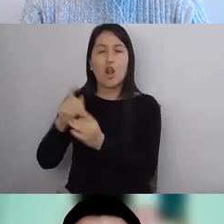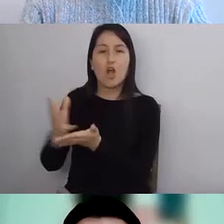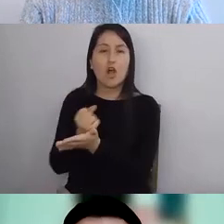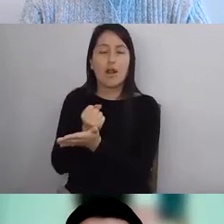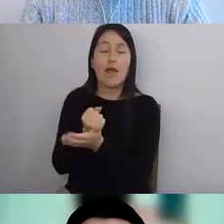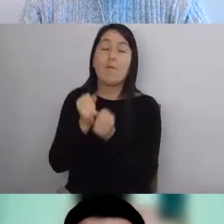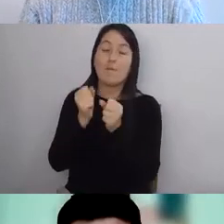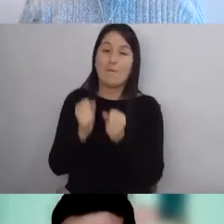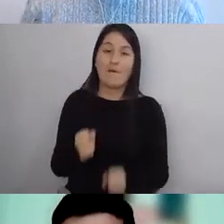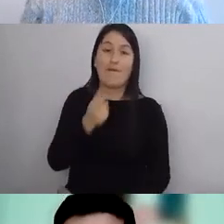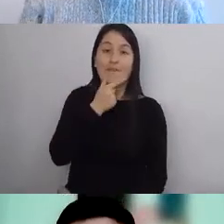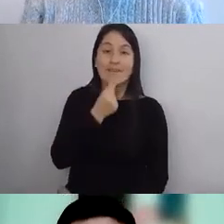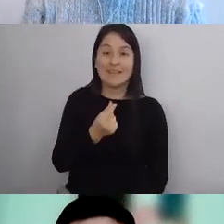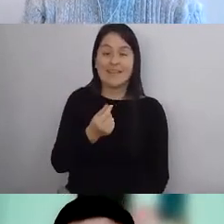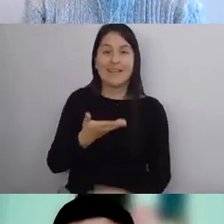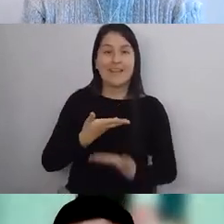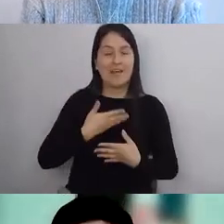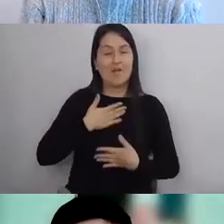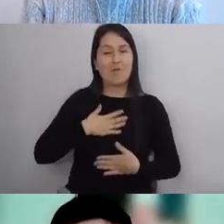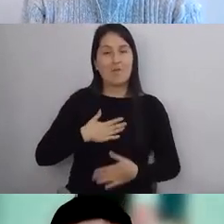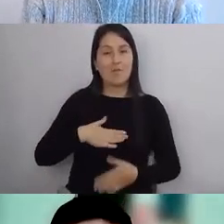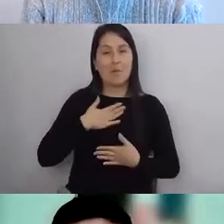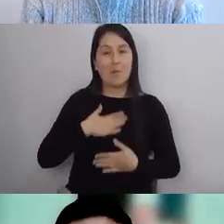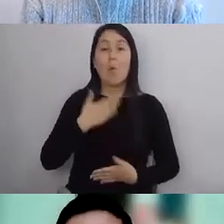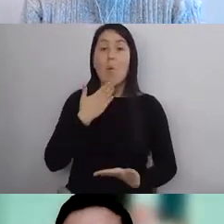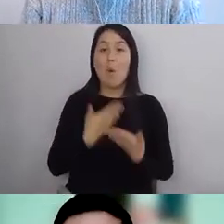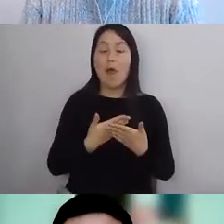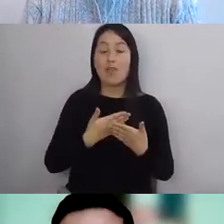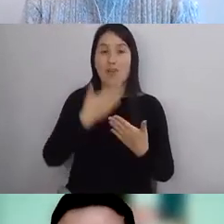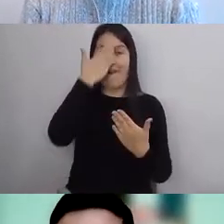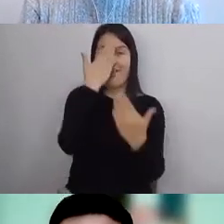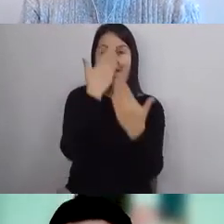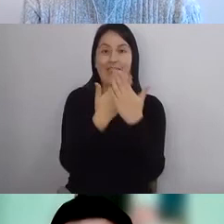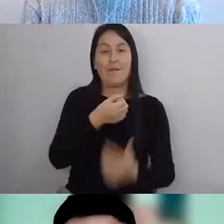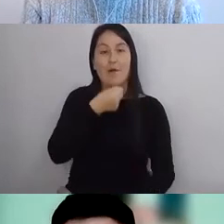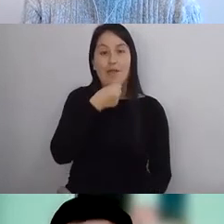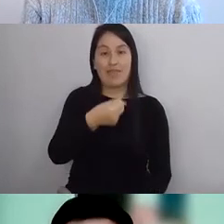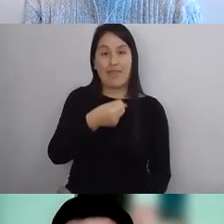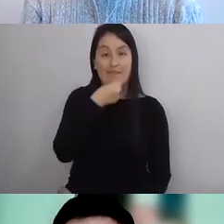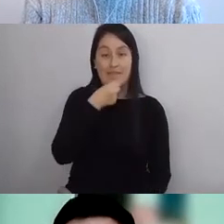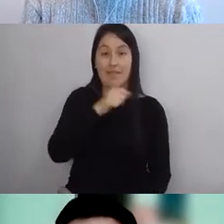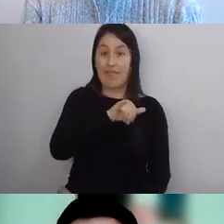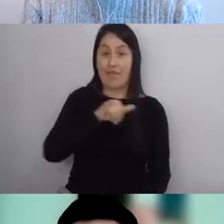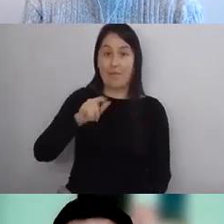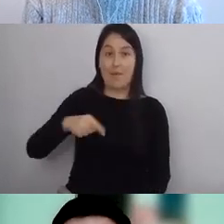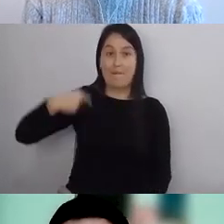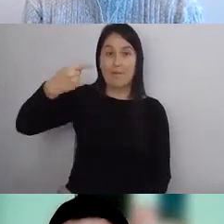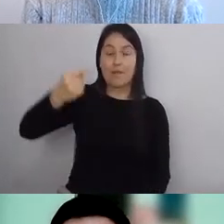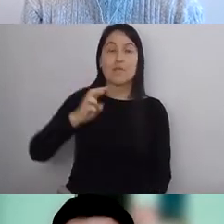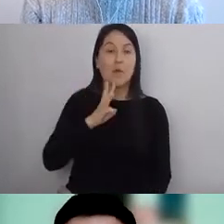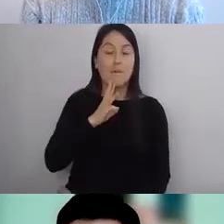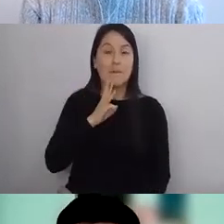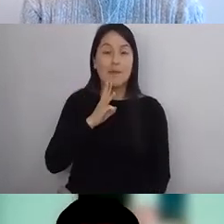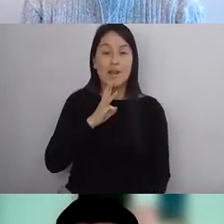más el estar tranquilo al minuto de enfrentarnos en la entrevista y que claramente Brian también el próximo miércoles nos va a